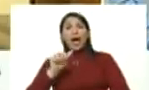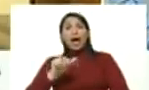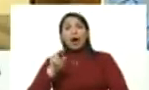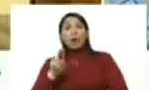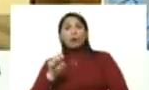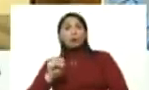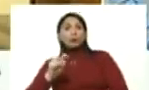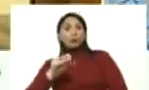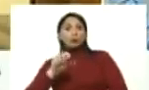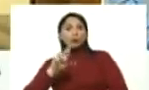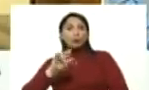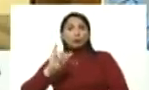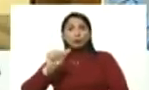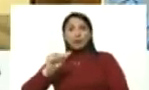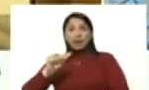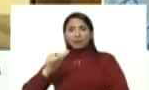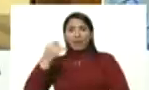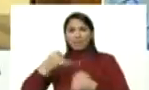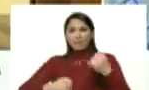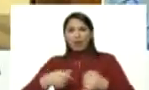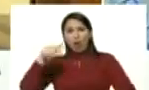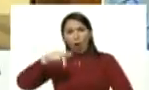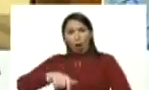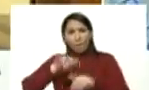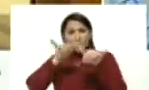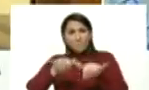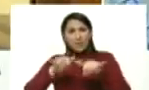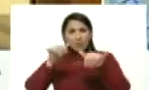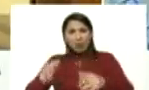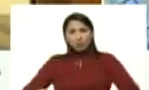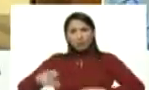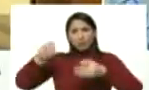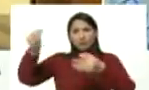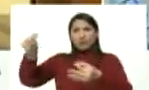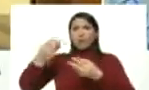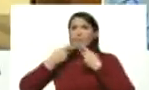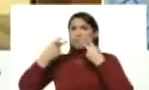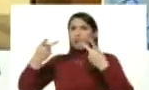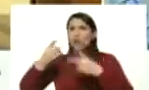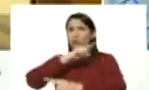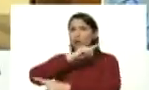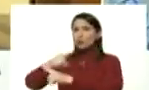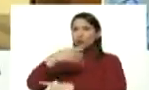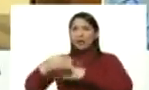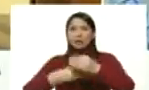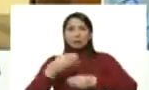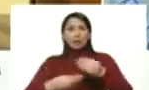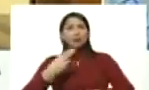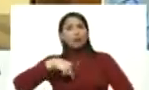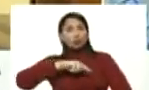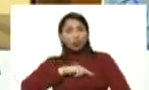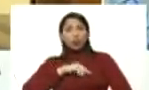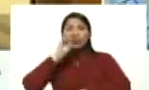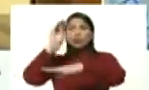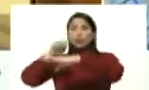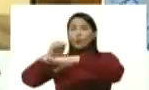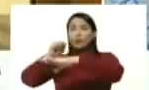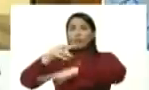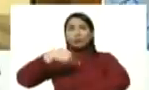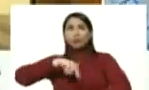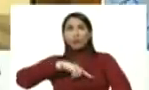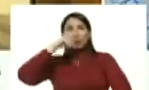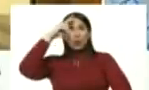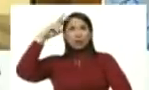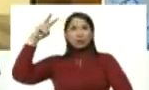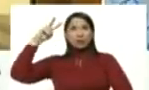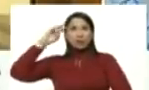consignar hoy mismo esta denuncia que estamos realizando. Igualmente le notificamos a nuestro